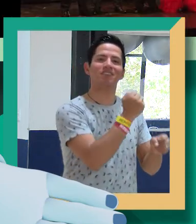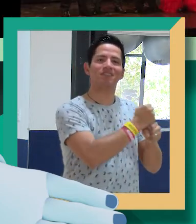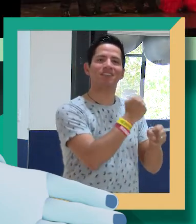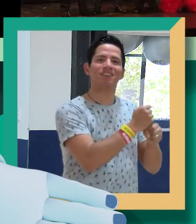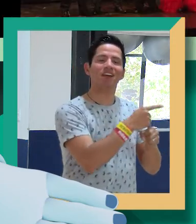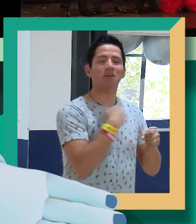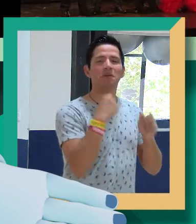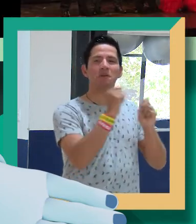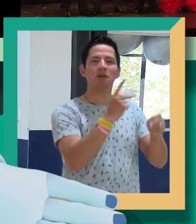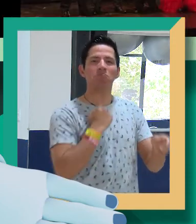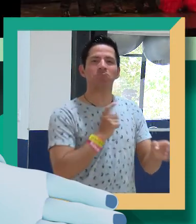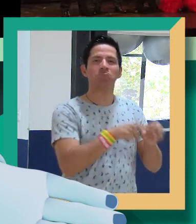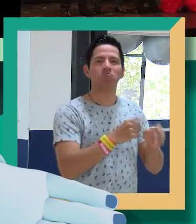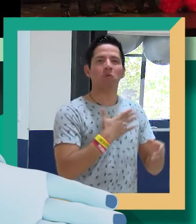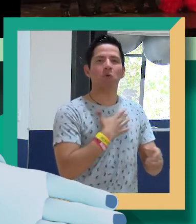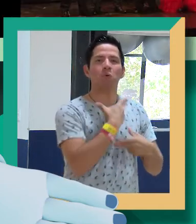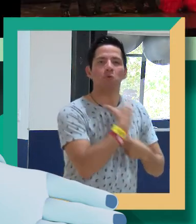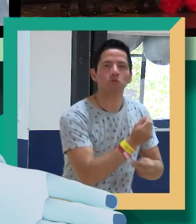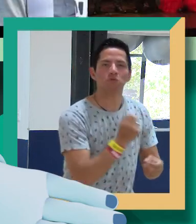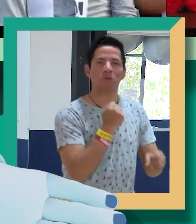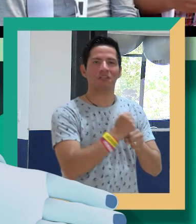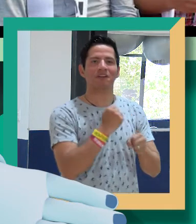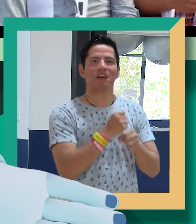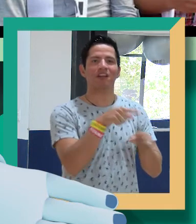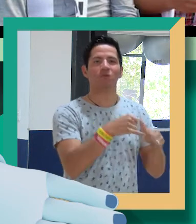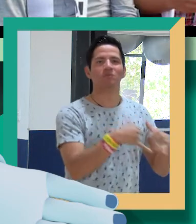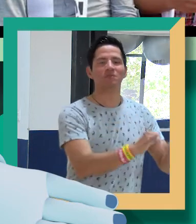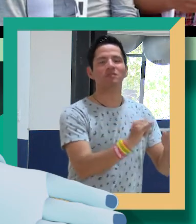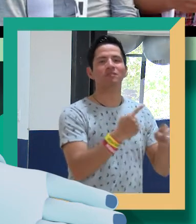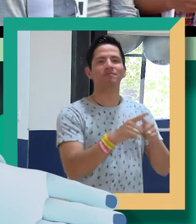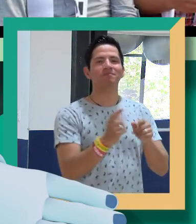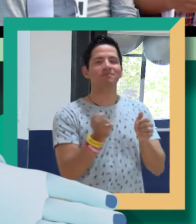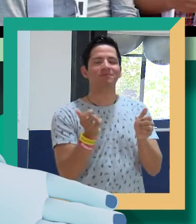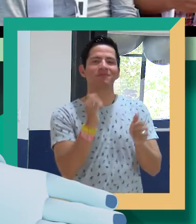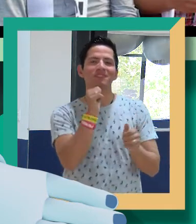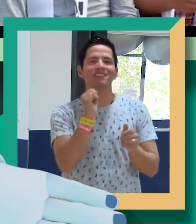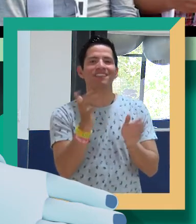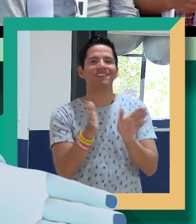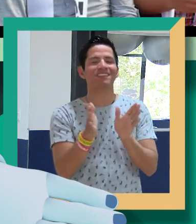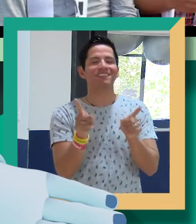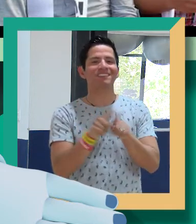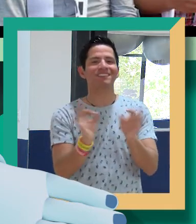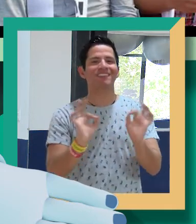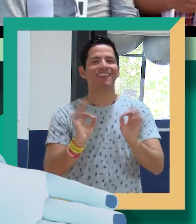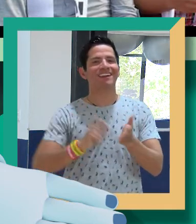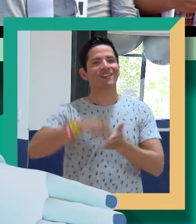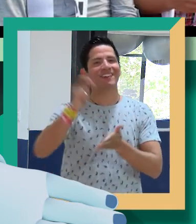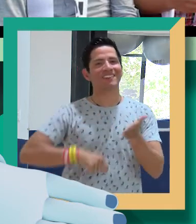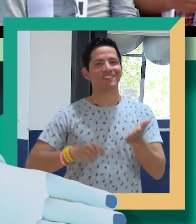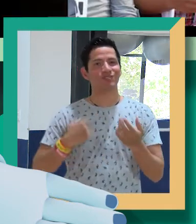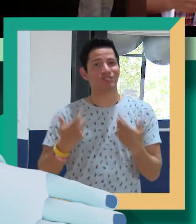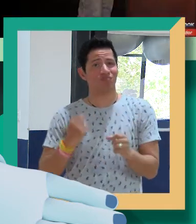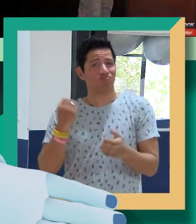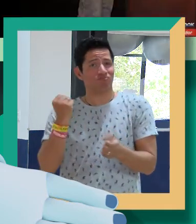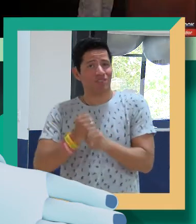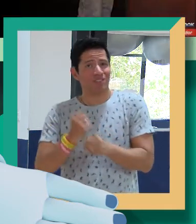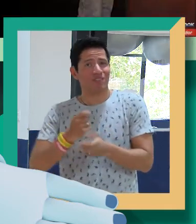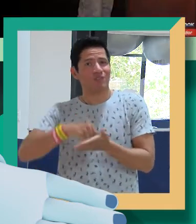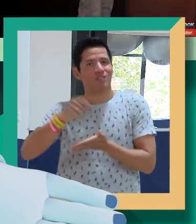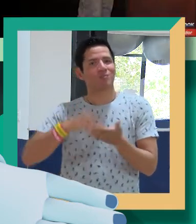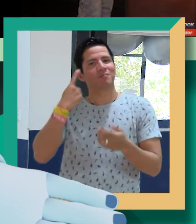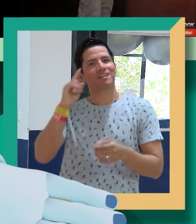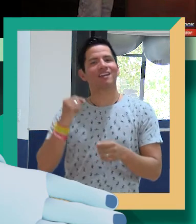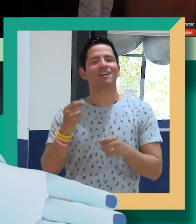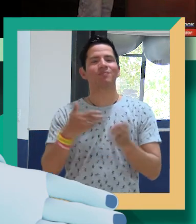Si me contactan, con gusto participo de manera voluntaria. Ojalá que algún momento pueda ya firmar mi contrato con alguna marca,